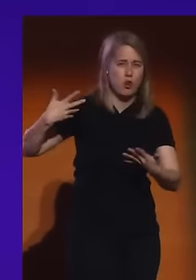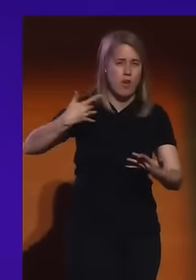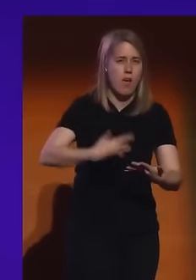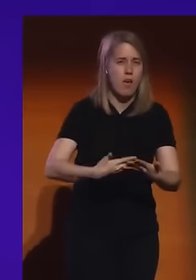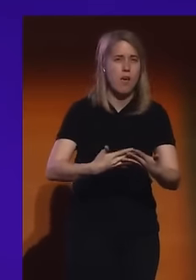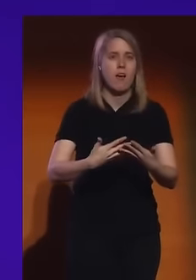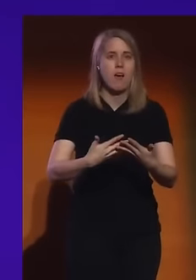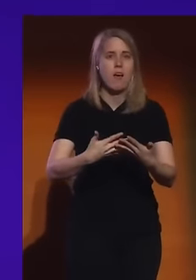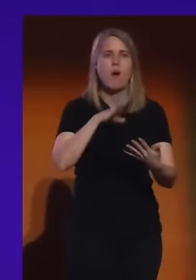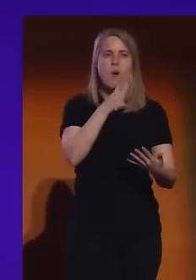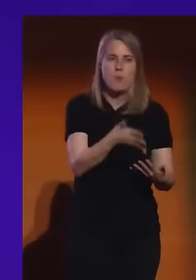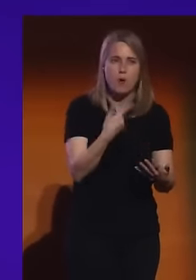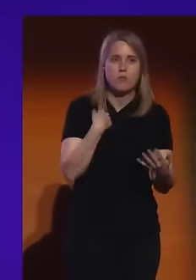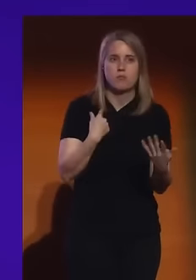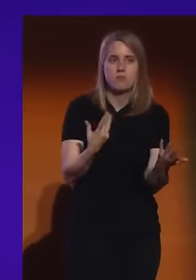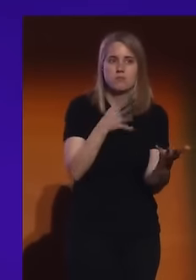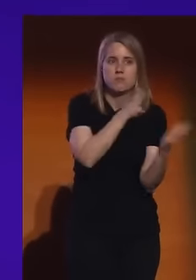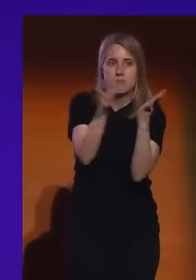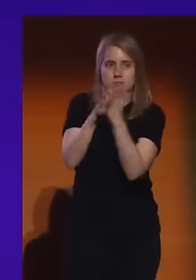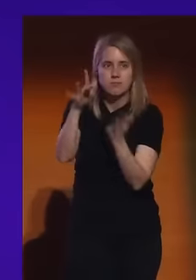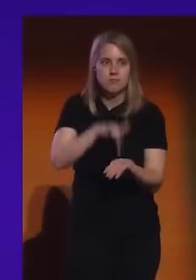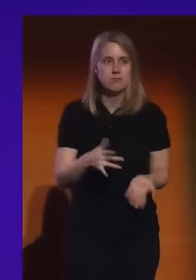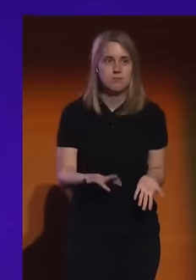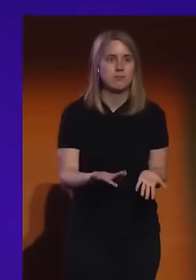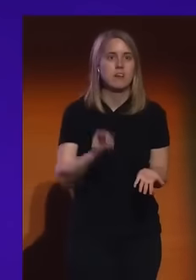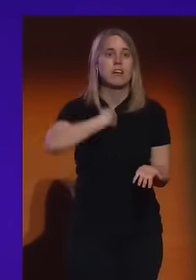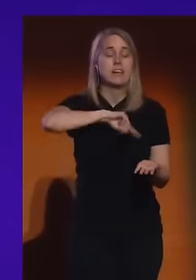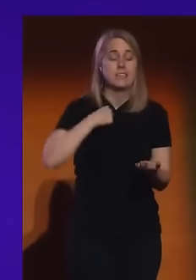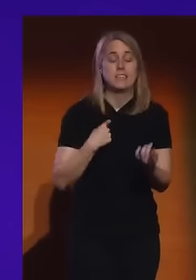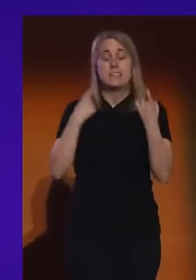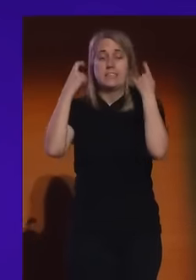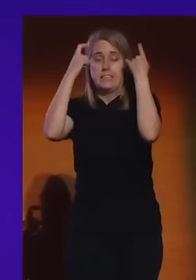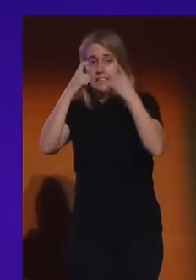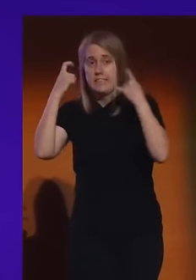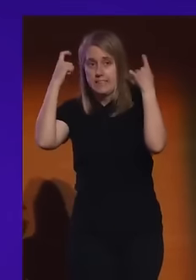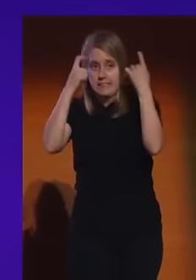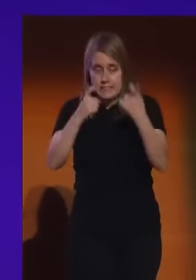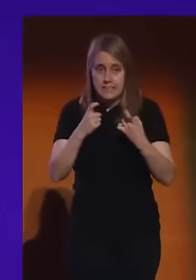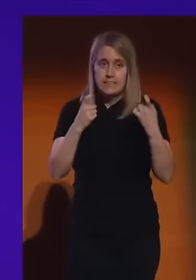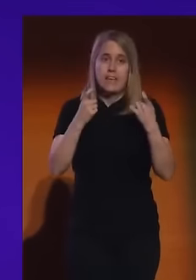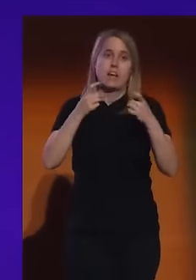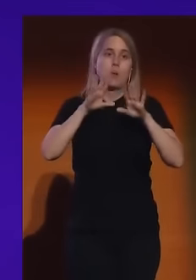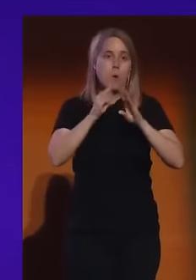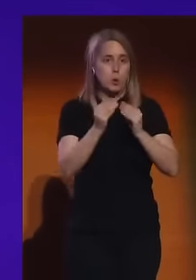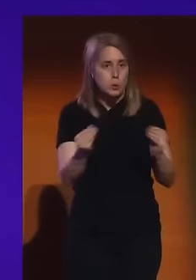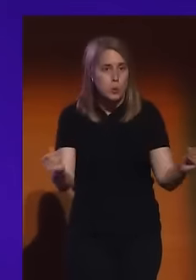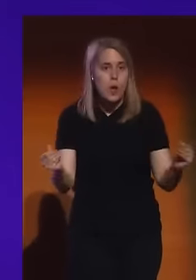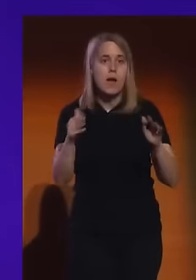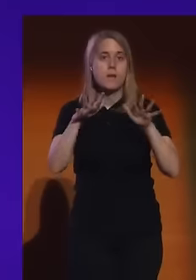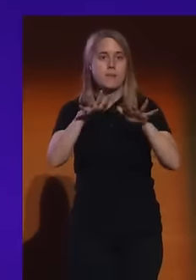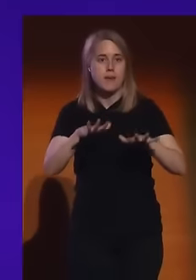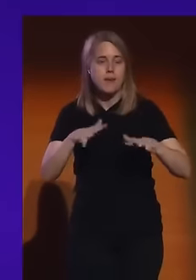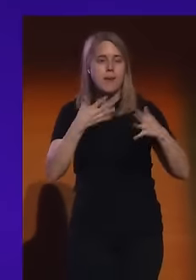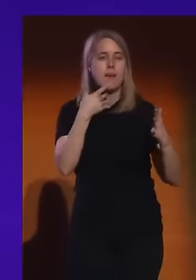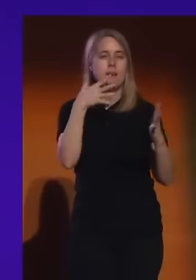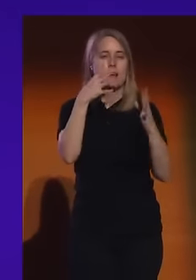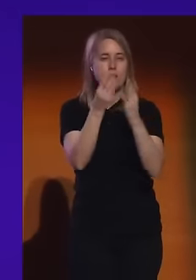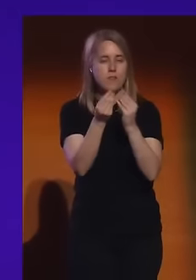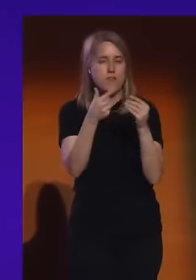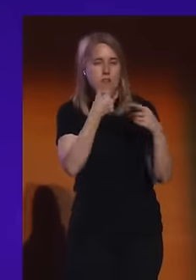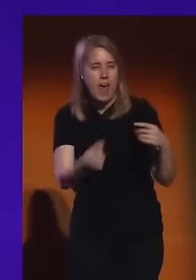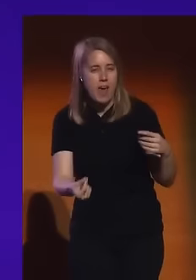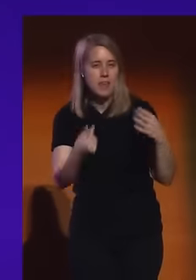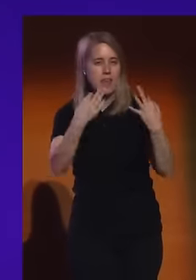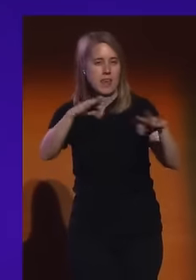historia eta historia bat eta sazen gara gauz eta apen eta gauza gik eta